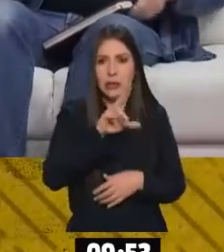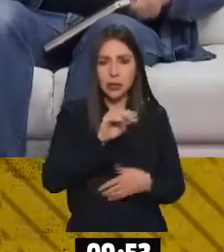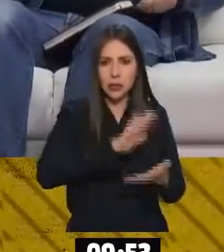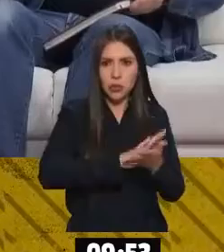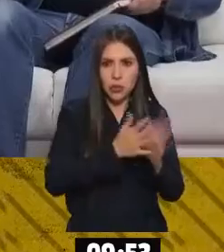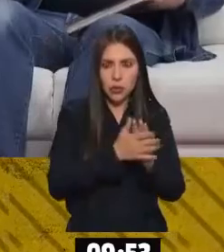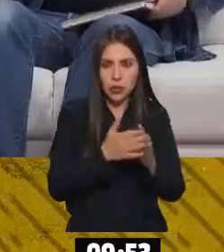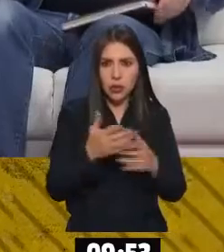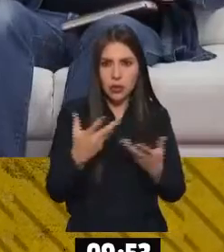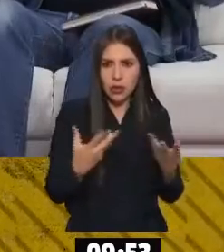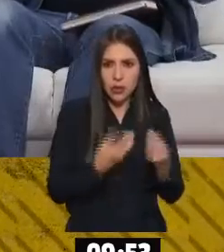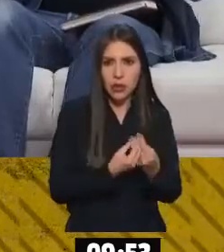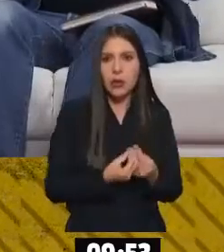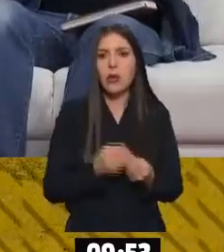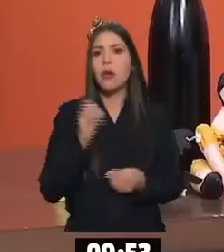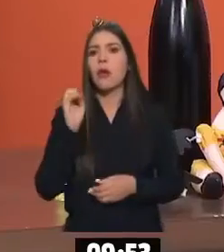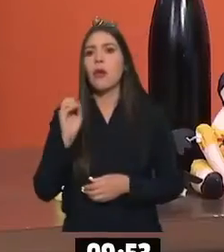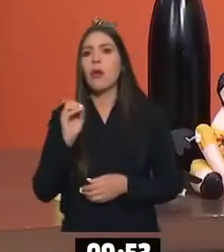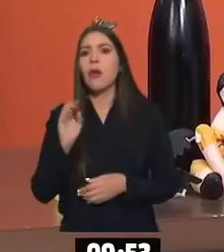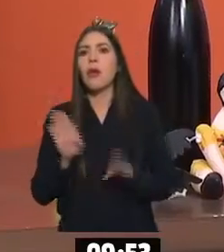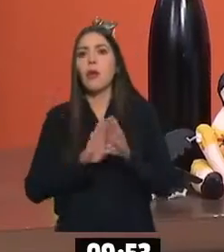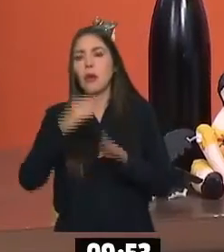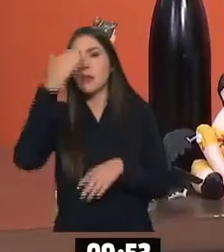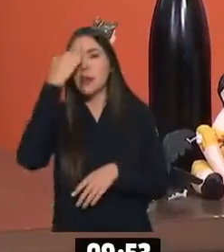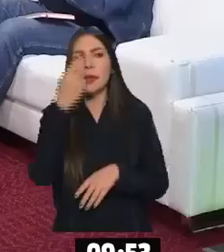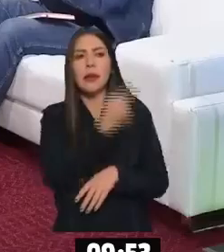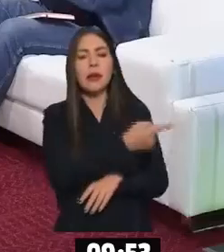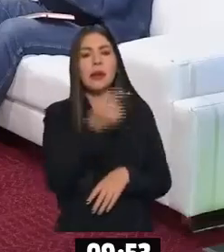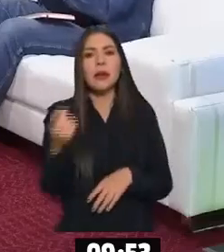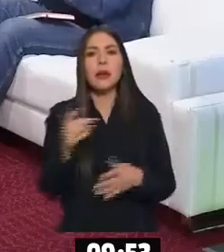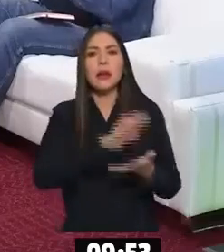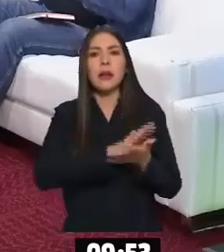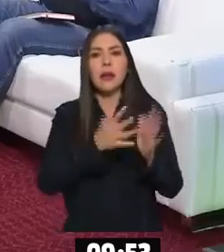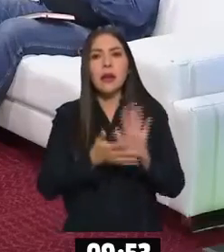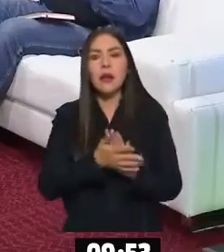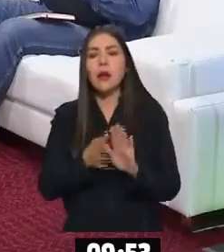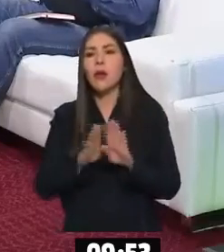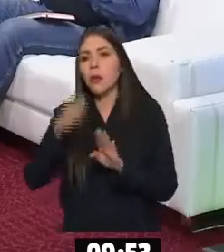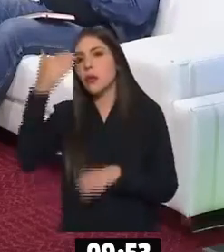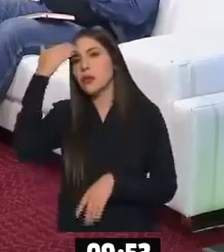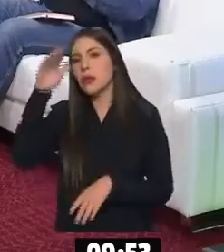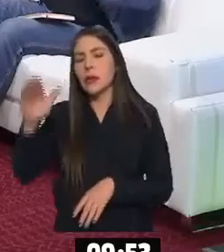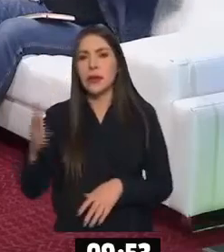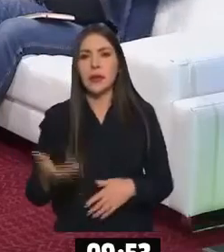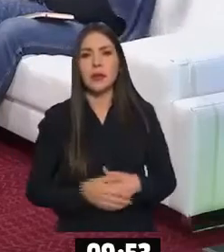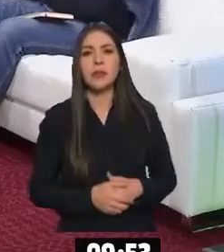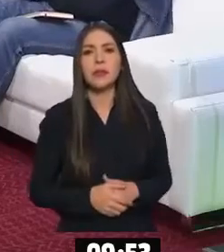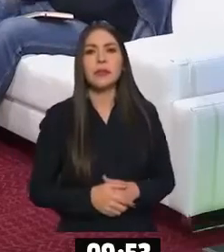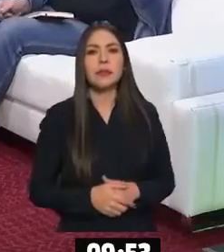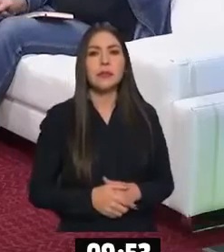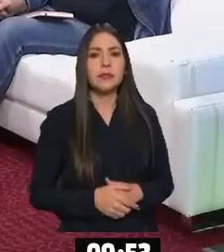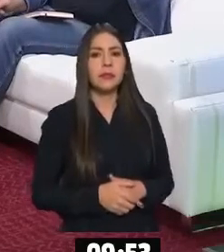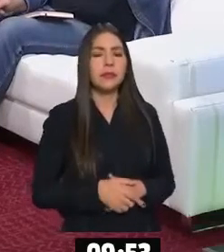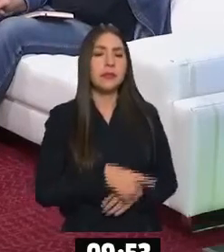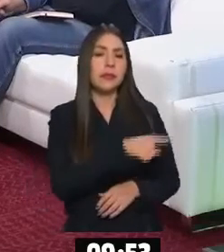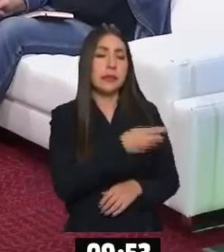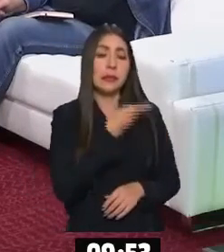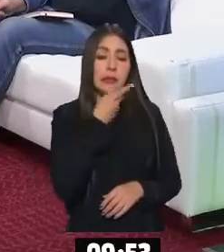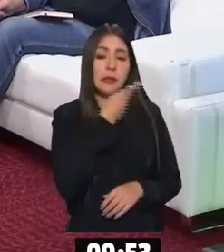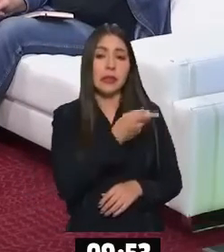puede llegar a permearse por el crimen Claro, organizado? que por la misma lamentablemente policía? esto Que bueno, ocurre que lo con que, mucha que lo que frecuencia. argumentan es que han vivido un periodo